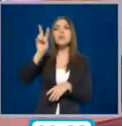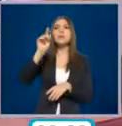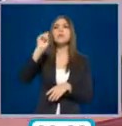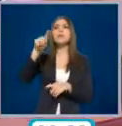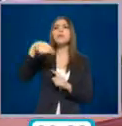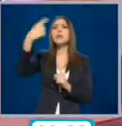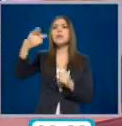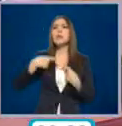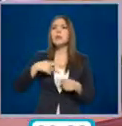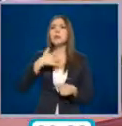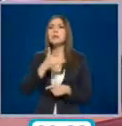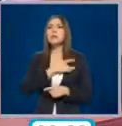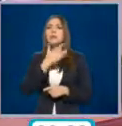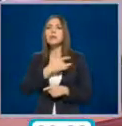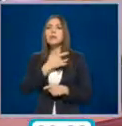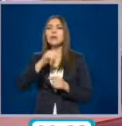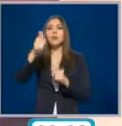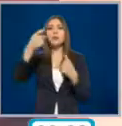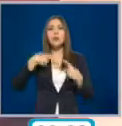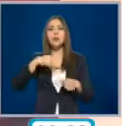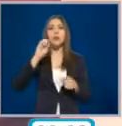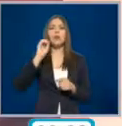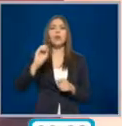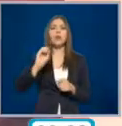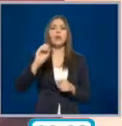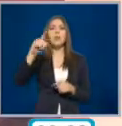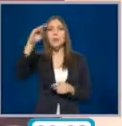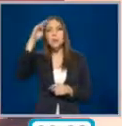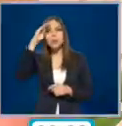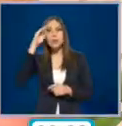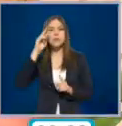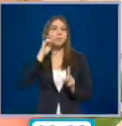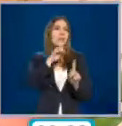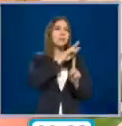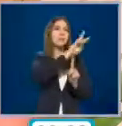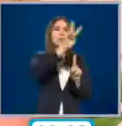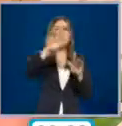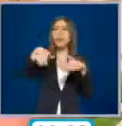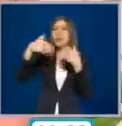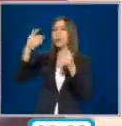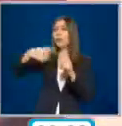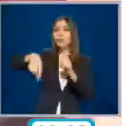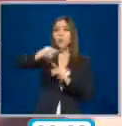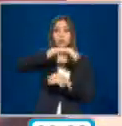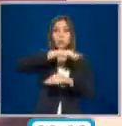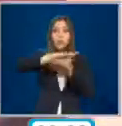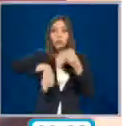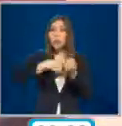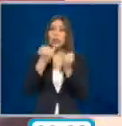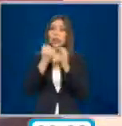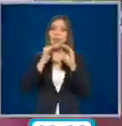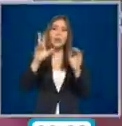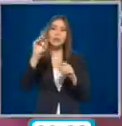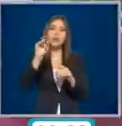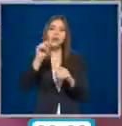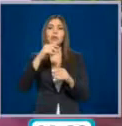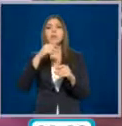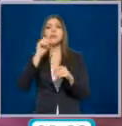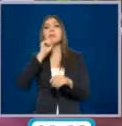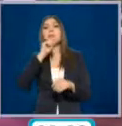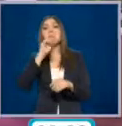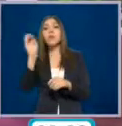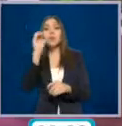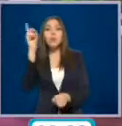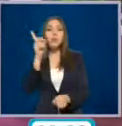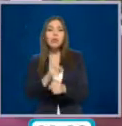los demás, claro. Observar alrededor, que no todas las personas vivimos de la misma manera, tenemos las mismas oportunidades. Entonces, tener como